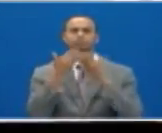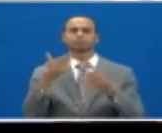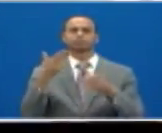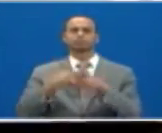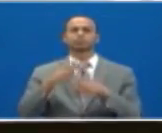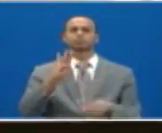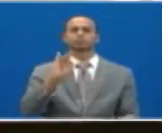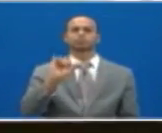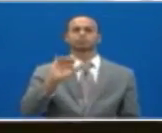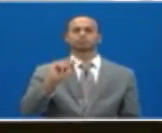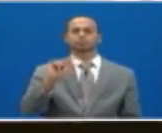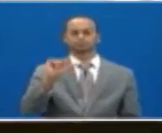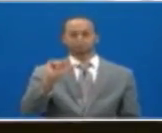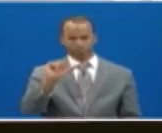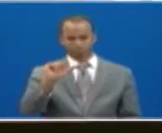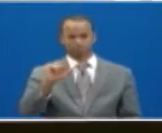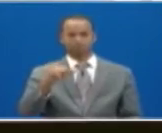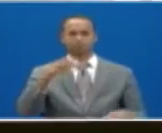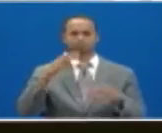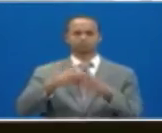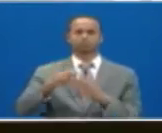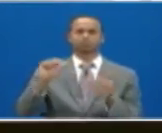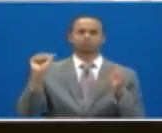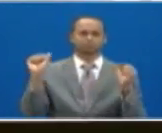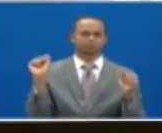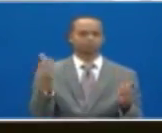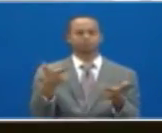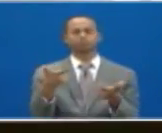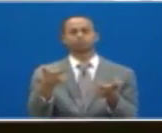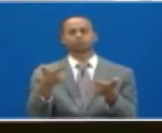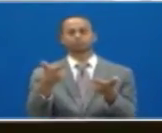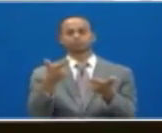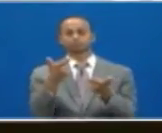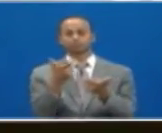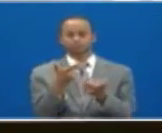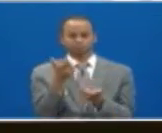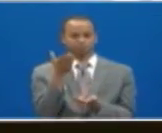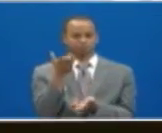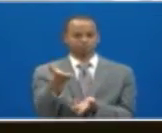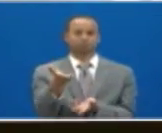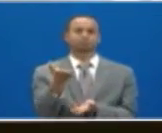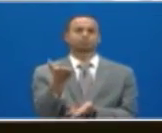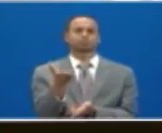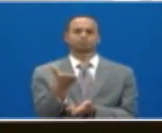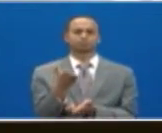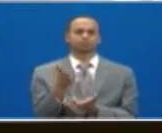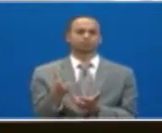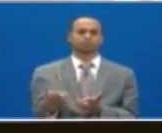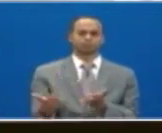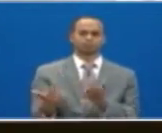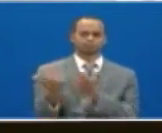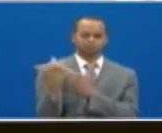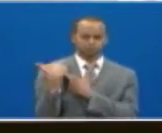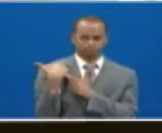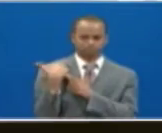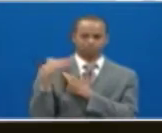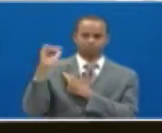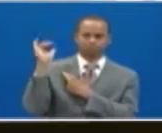de La Barquita, en nombre de todos nosotros. Usted nos encomendó una tarea en